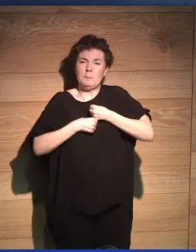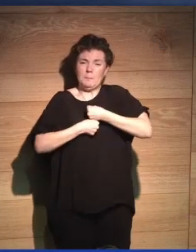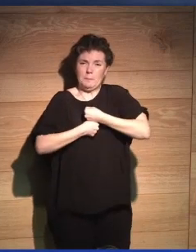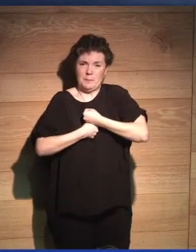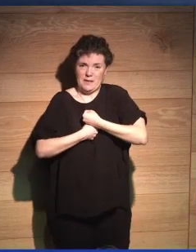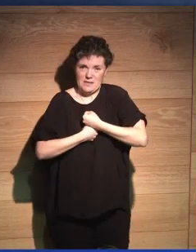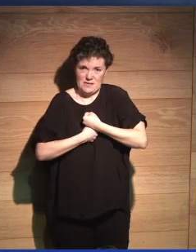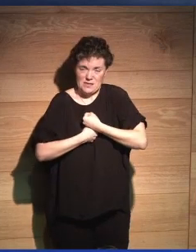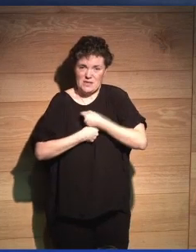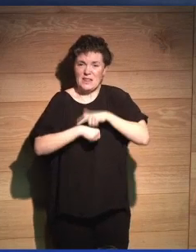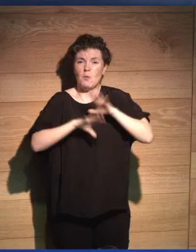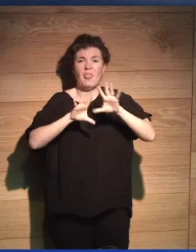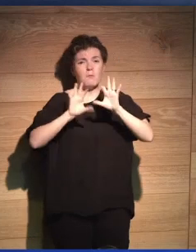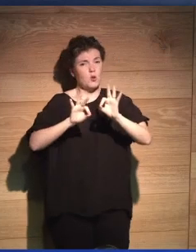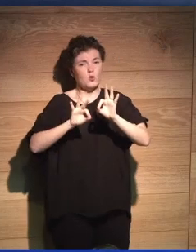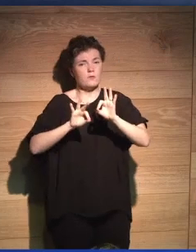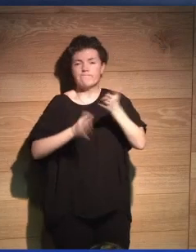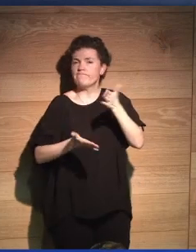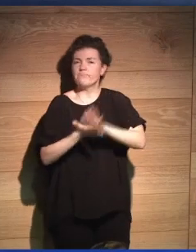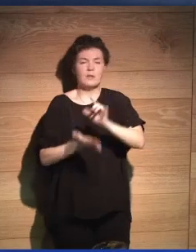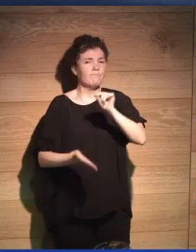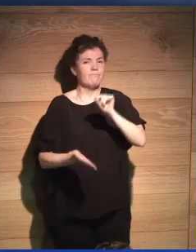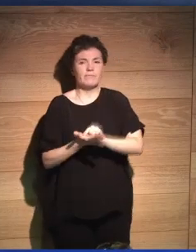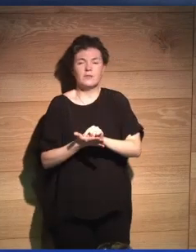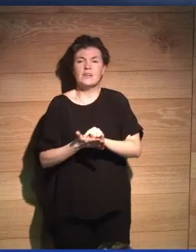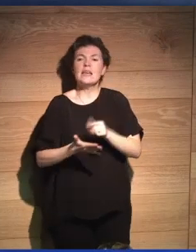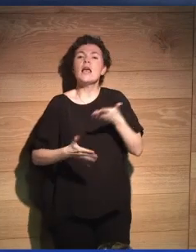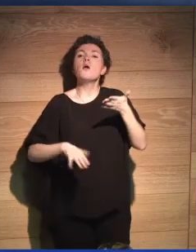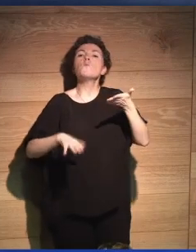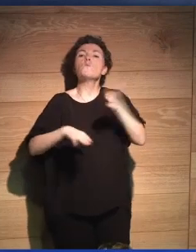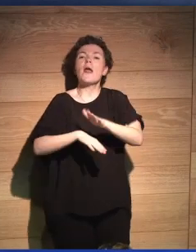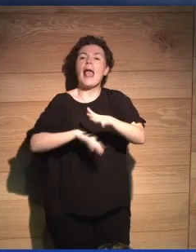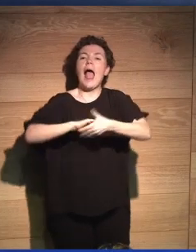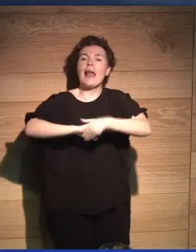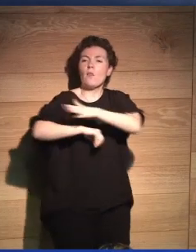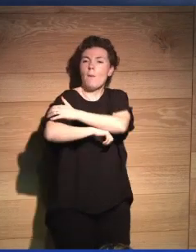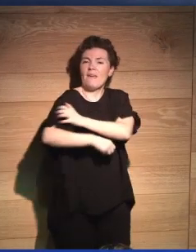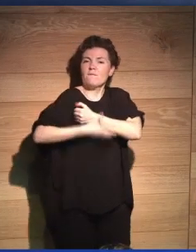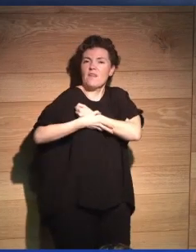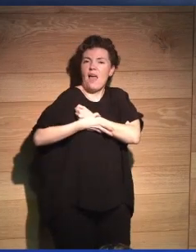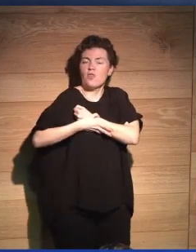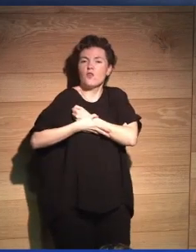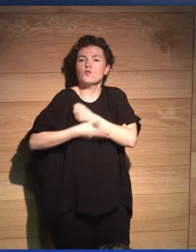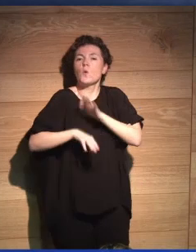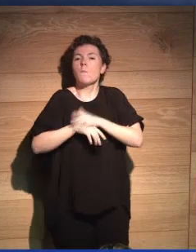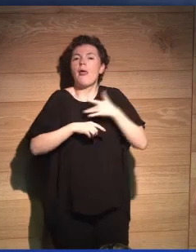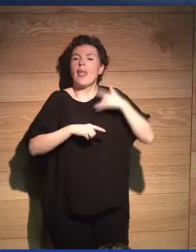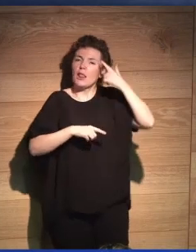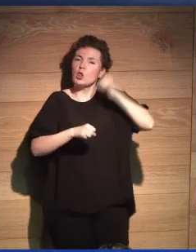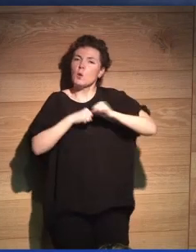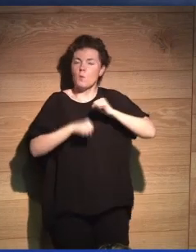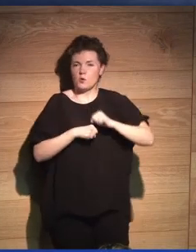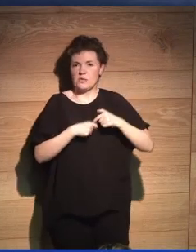No tardó 10 minutos. Se murió agarrándose a mí, en mis brazos, de trombosis coronaria, que